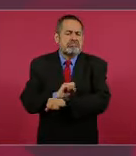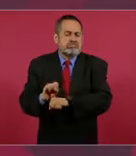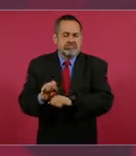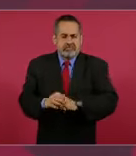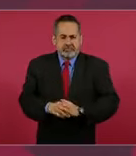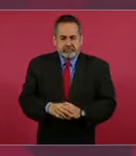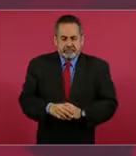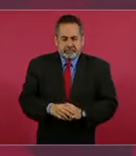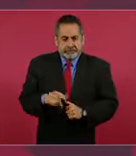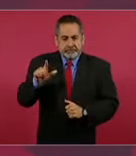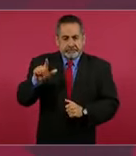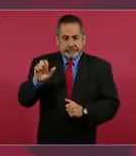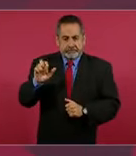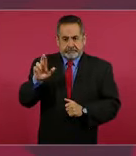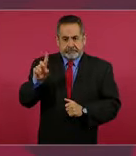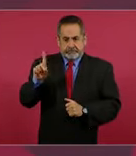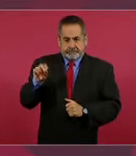Lerdo